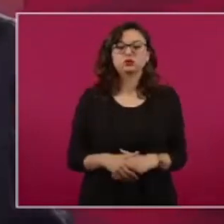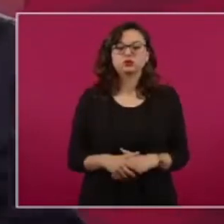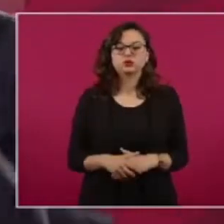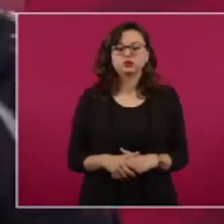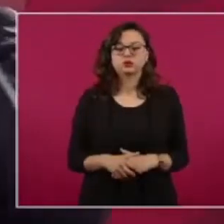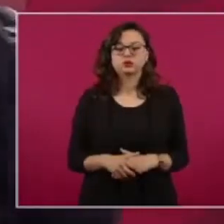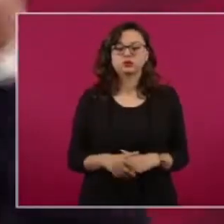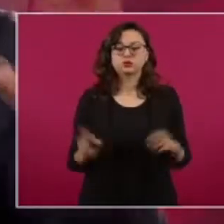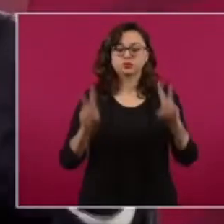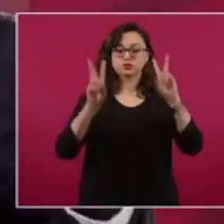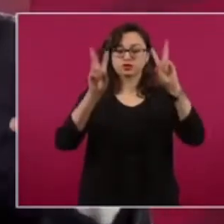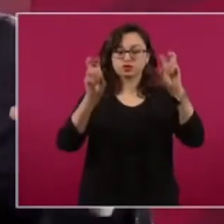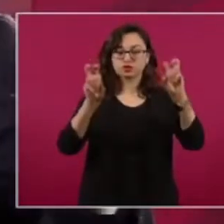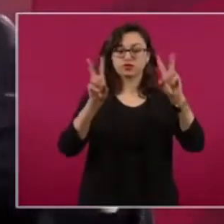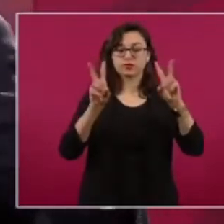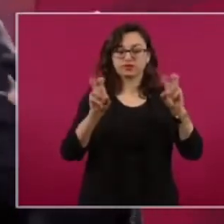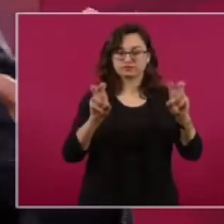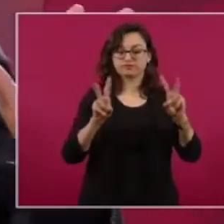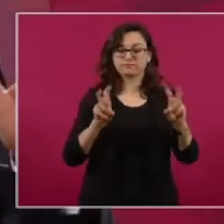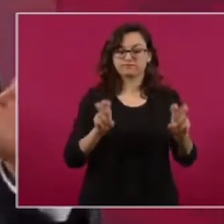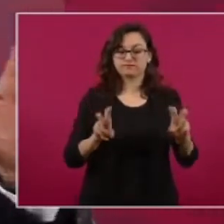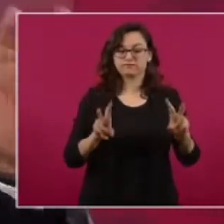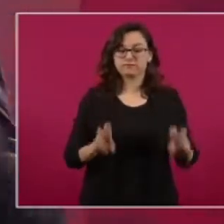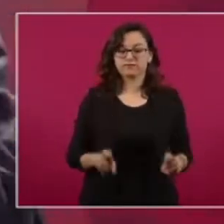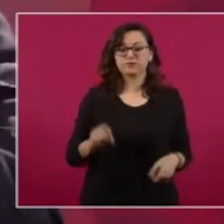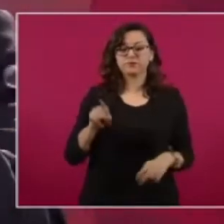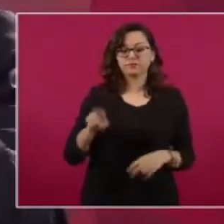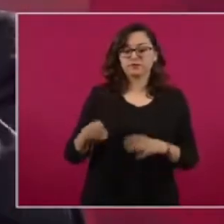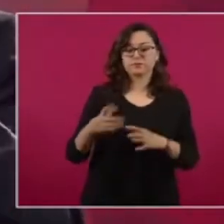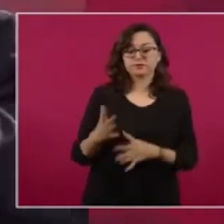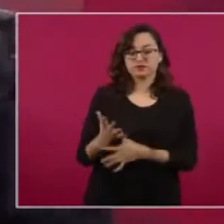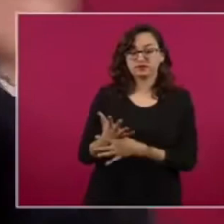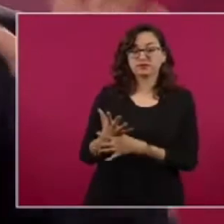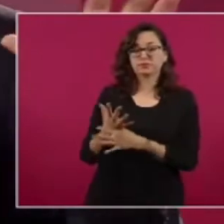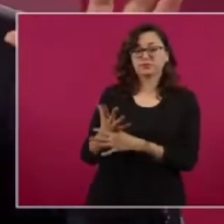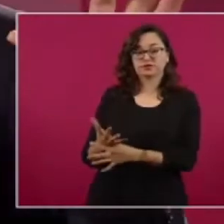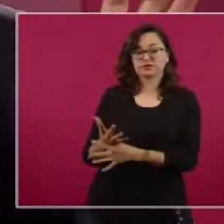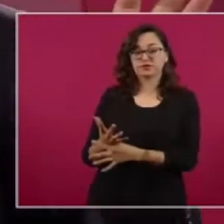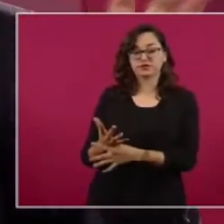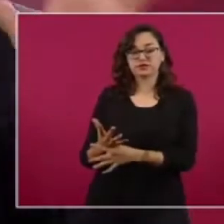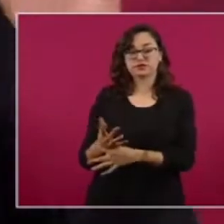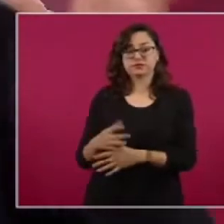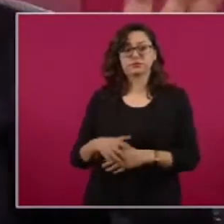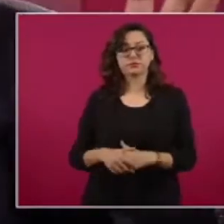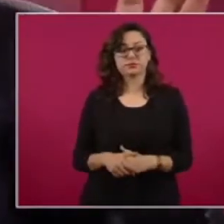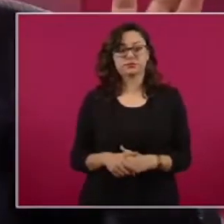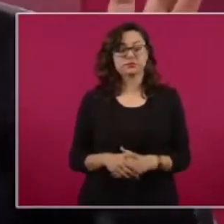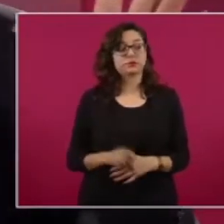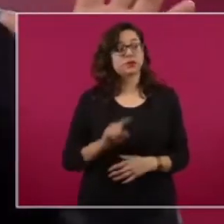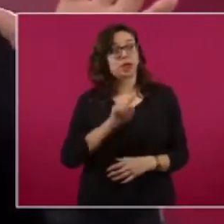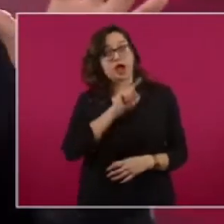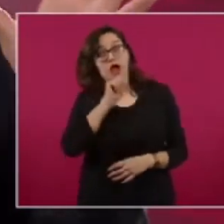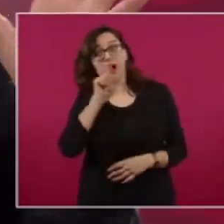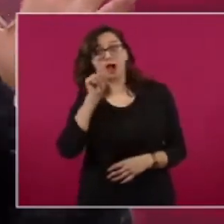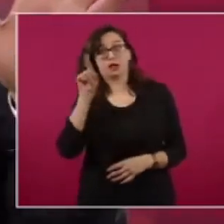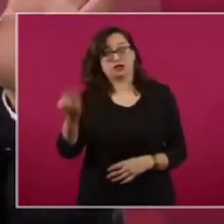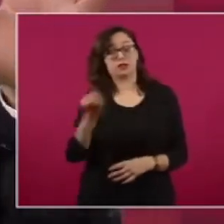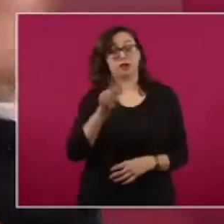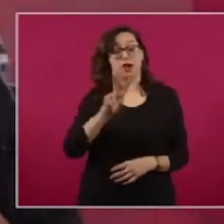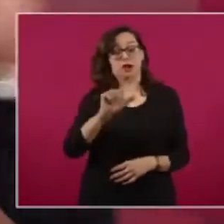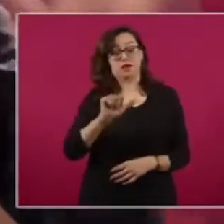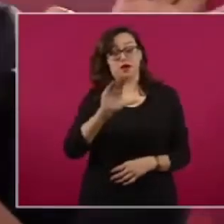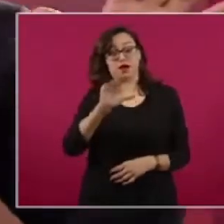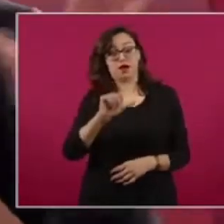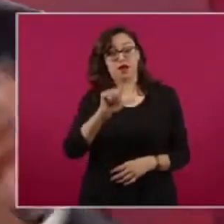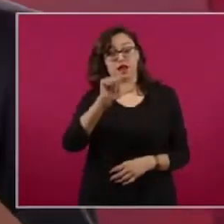Y habría diciendo, pues la laguna de Bacalar, de